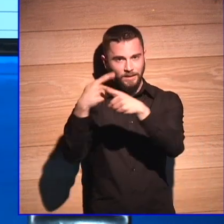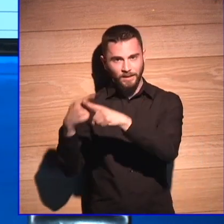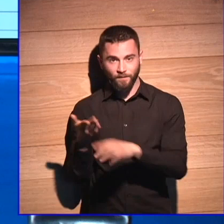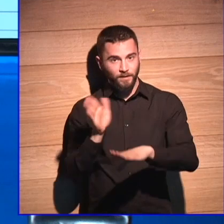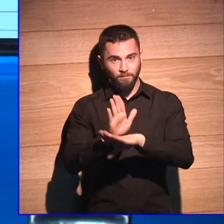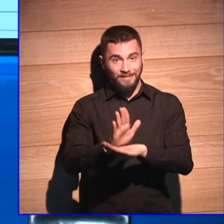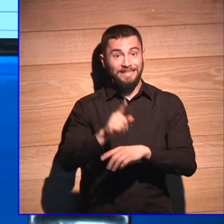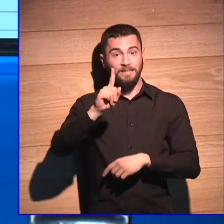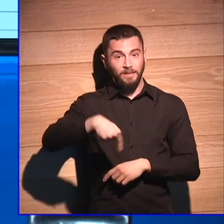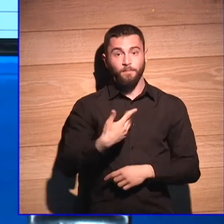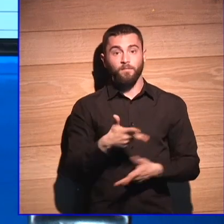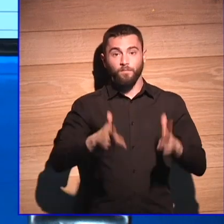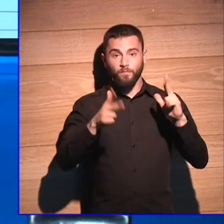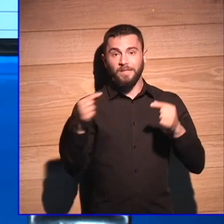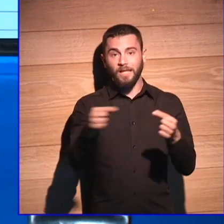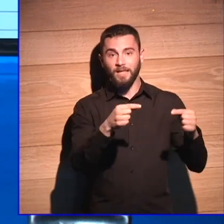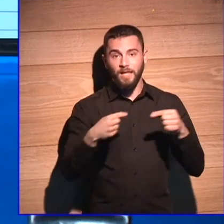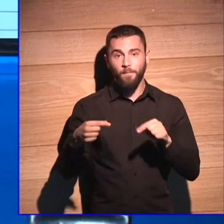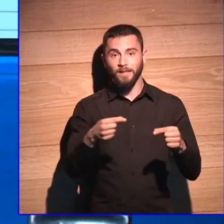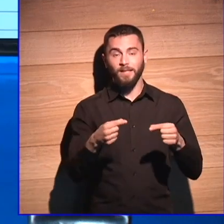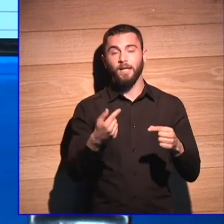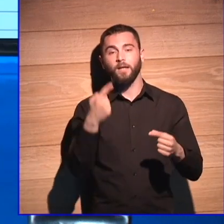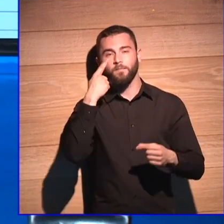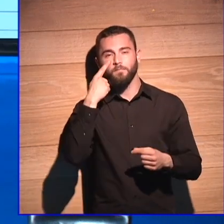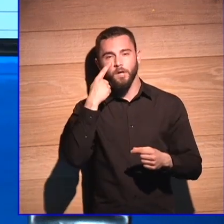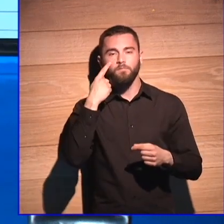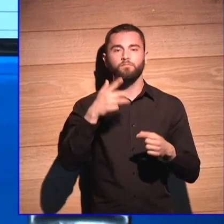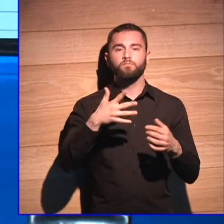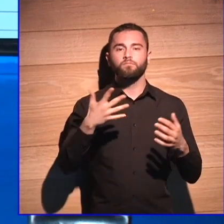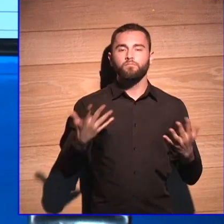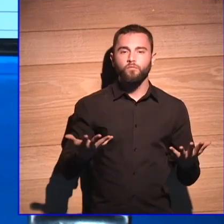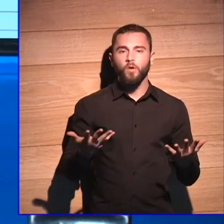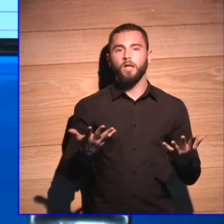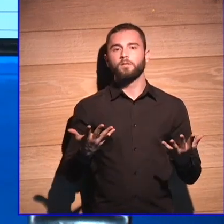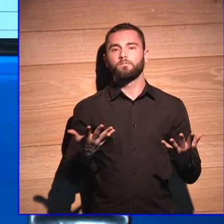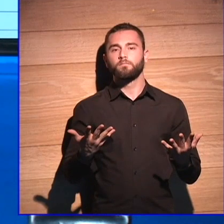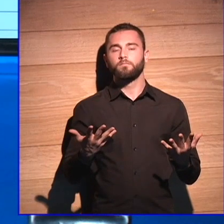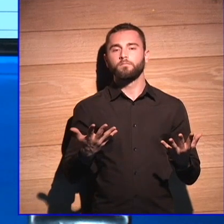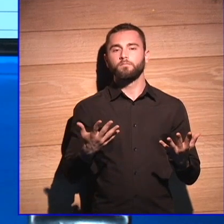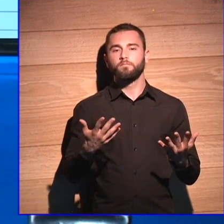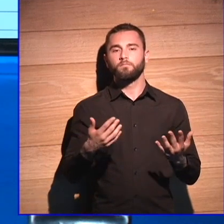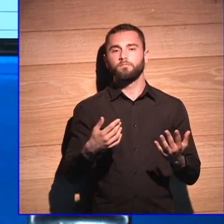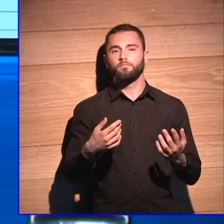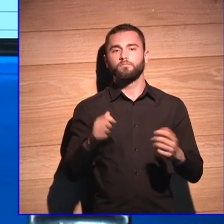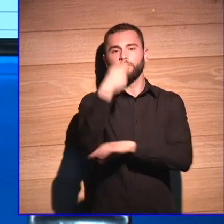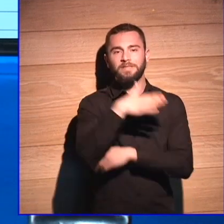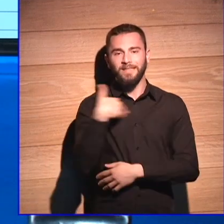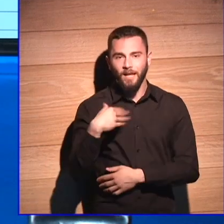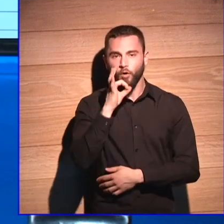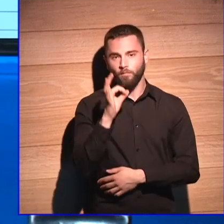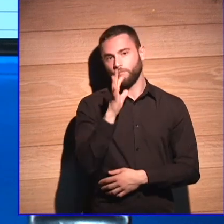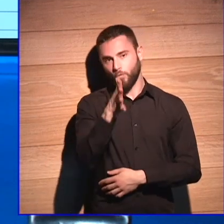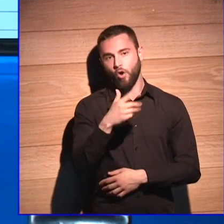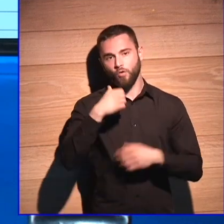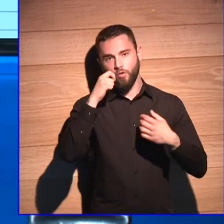y permite debatir cuáles son aquellos hacia los que queremos ir, porque benefician a la humanidad